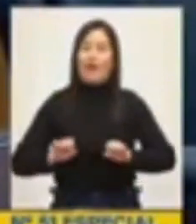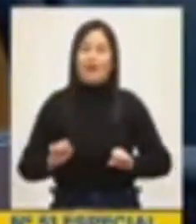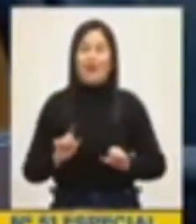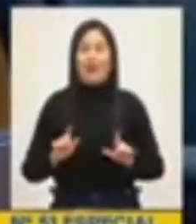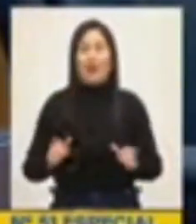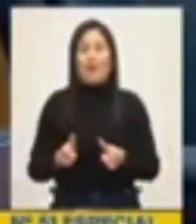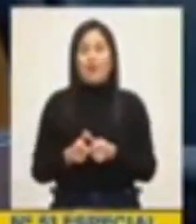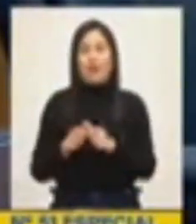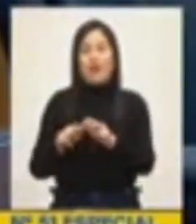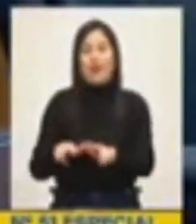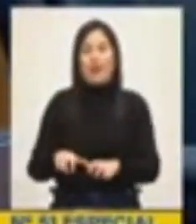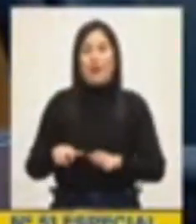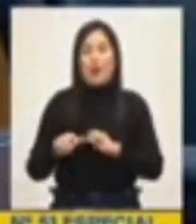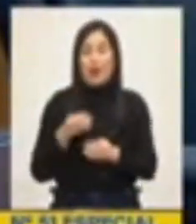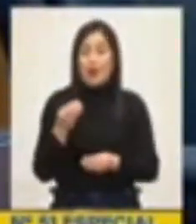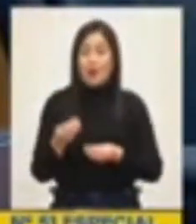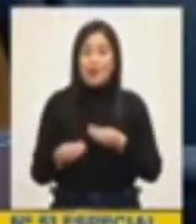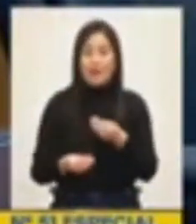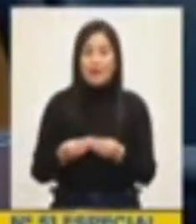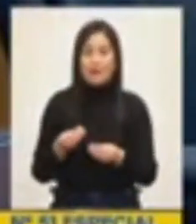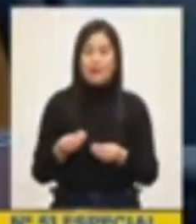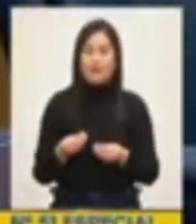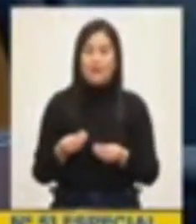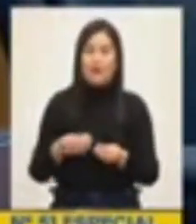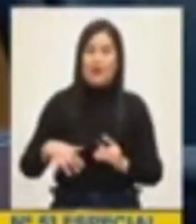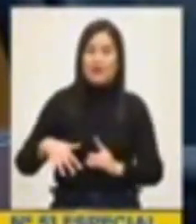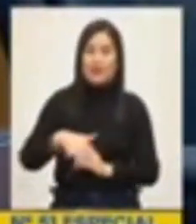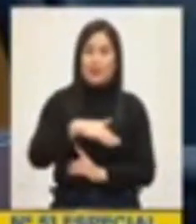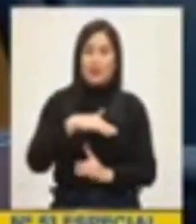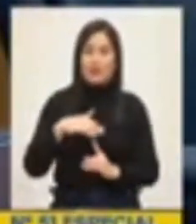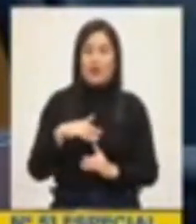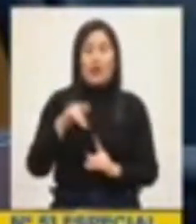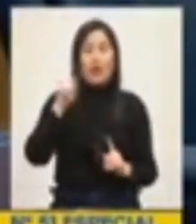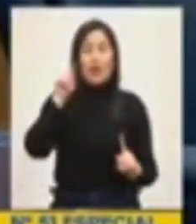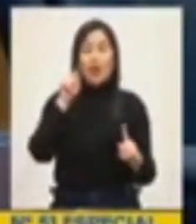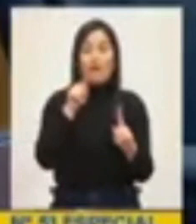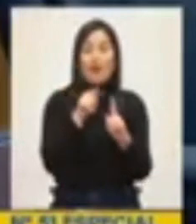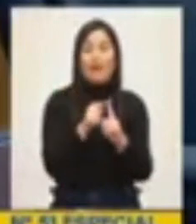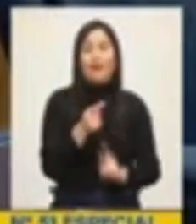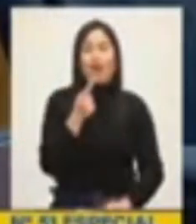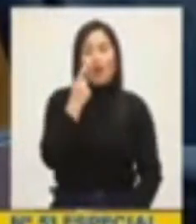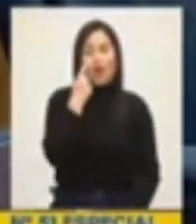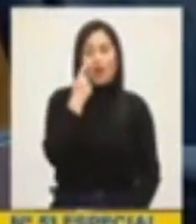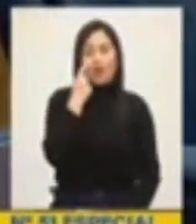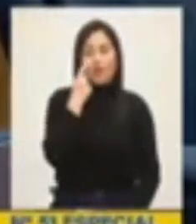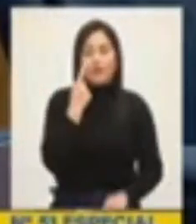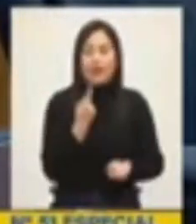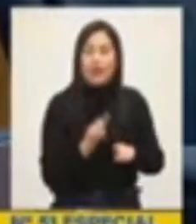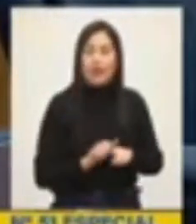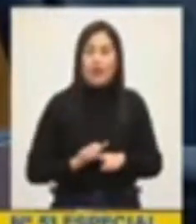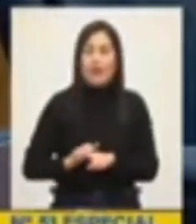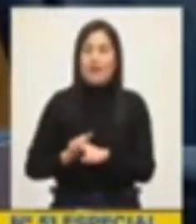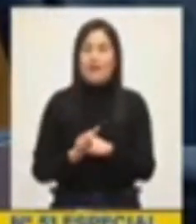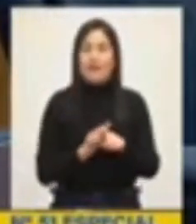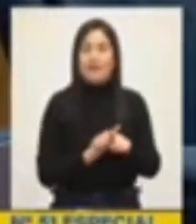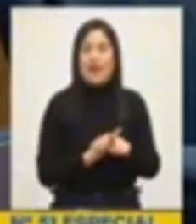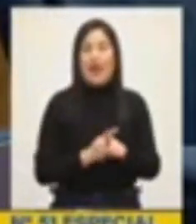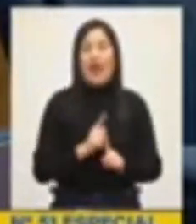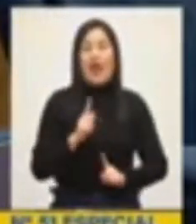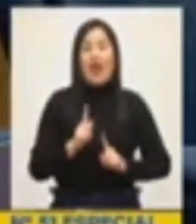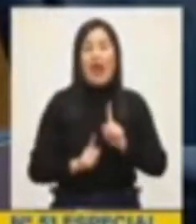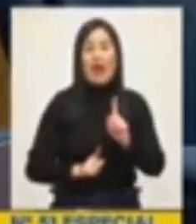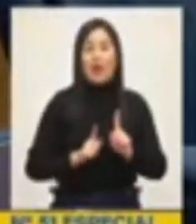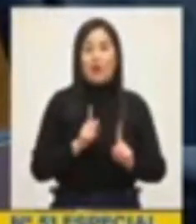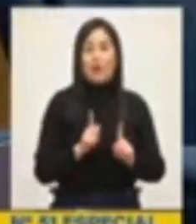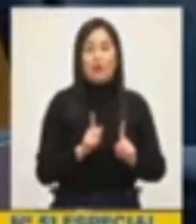inmediatamente ocurridos los acontecimientos. Y el objeto es poder conocer y debatir algunas acciones de gobierno en términos